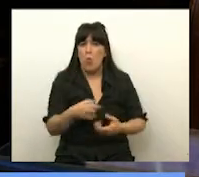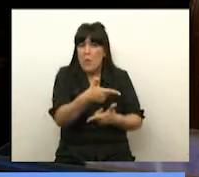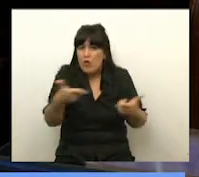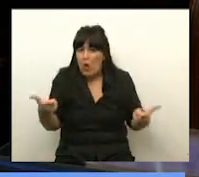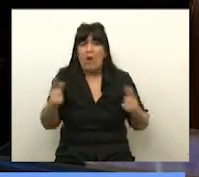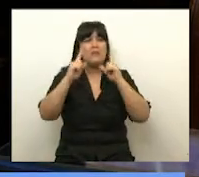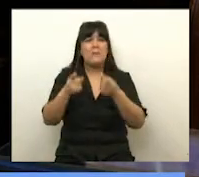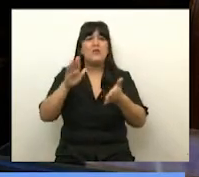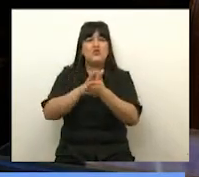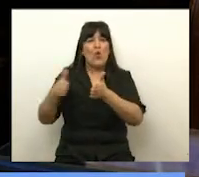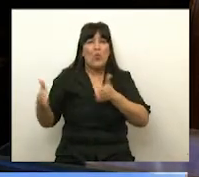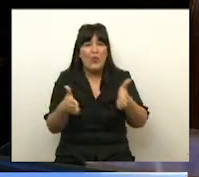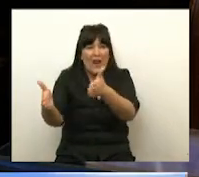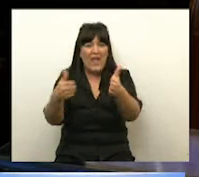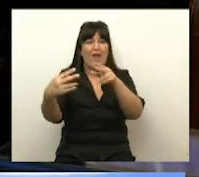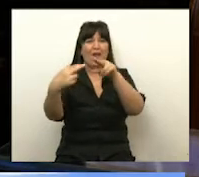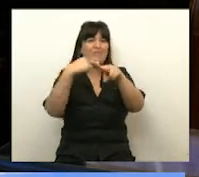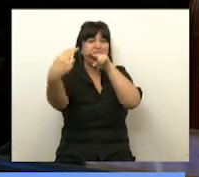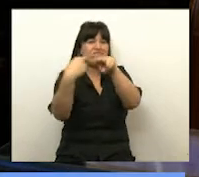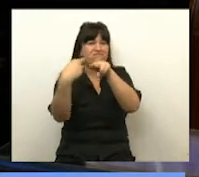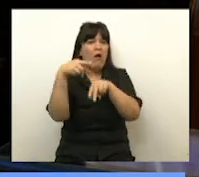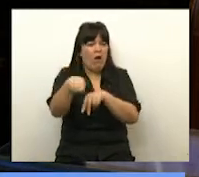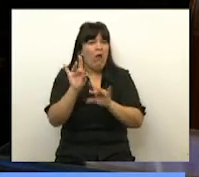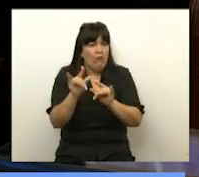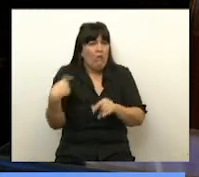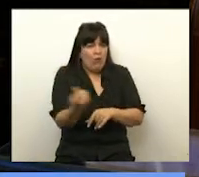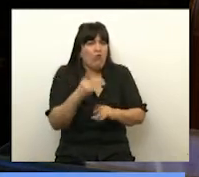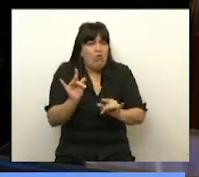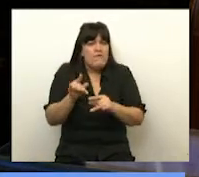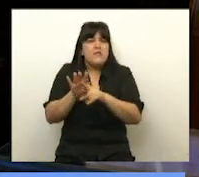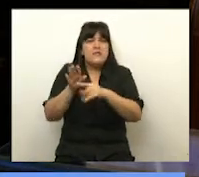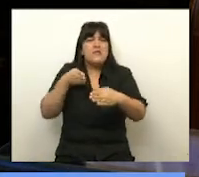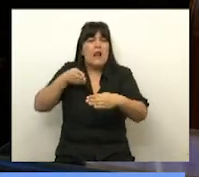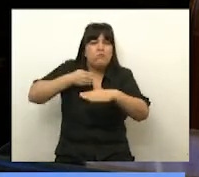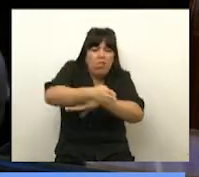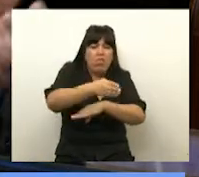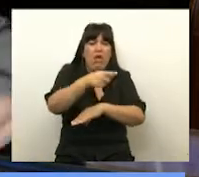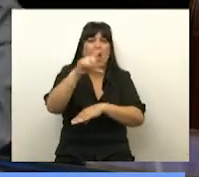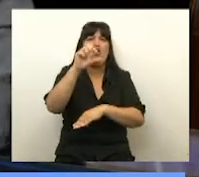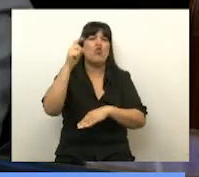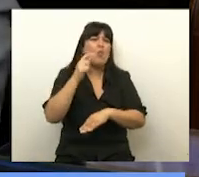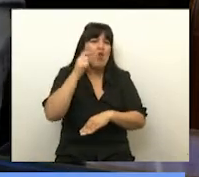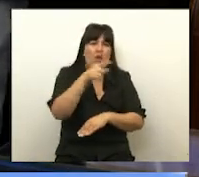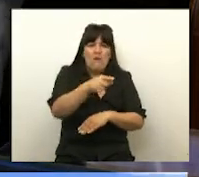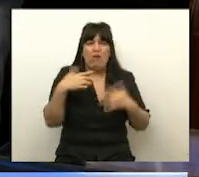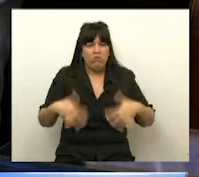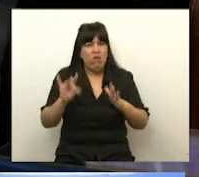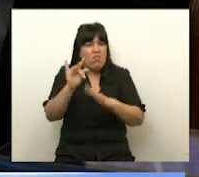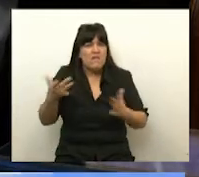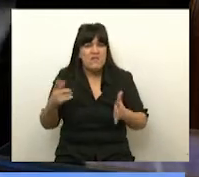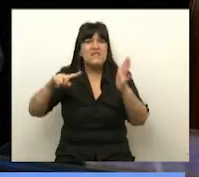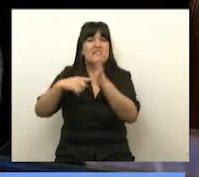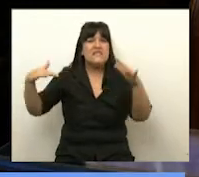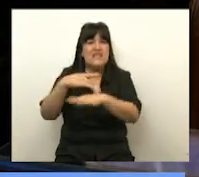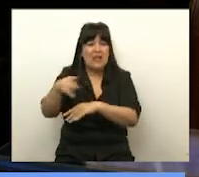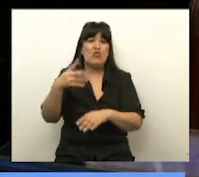El camino de circunvalación, nosotros tenemos serias dificultades para poder ingresar a Comodoro Rivadavia. Transitan por el pleno centro de la ciudad